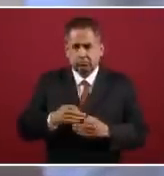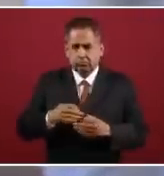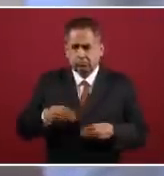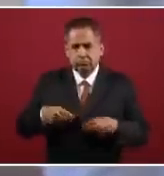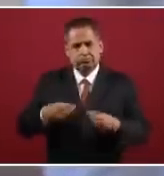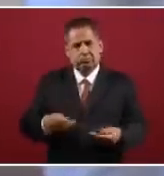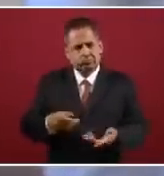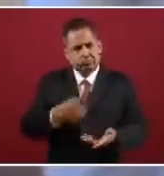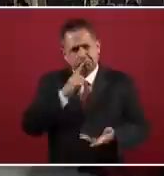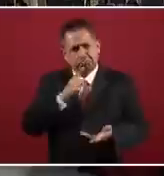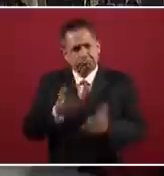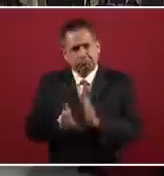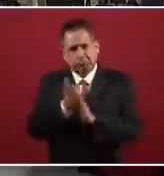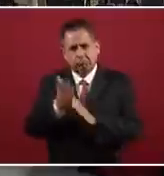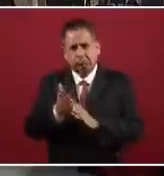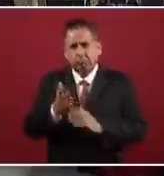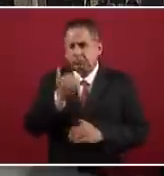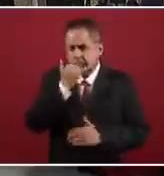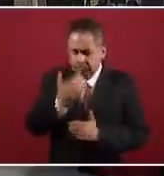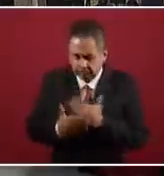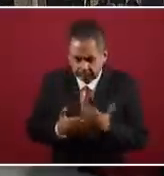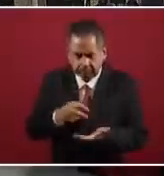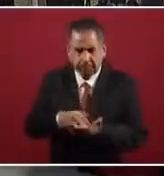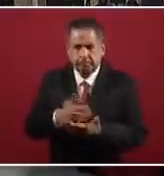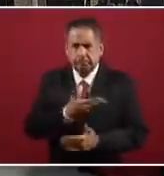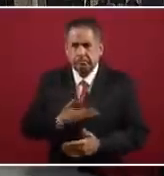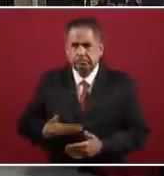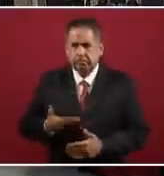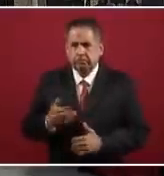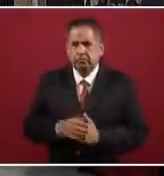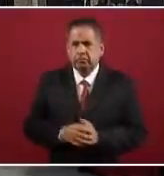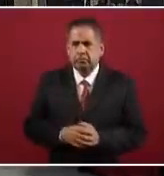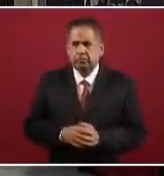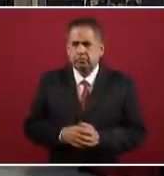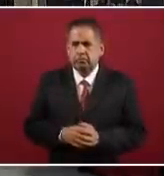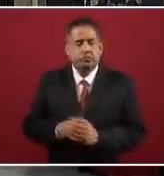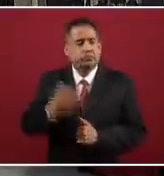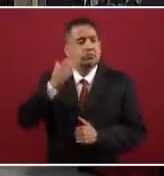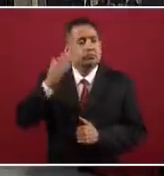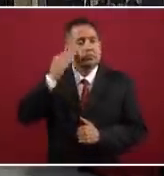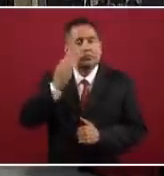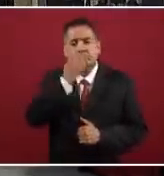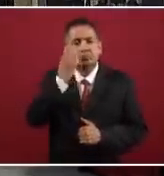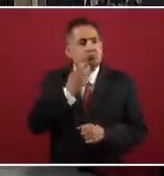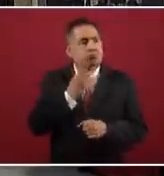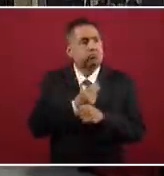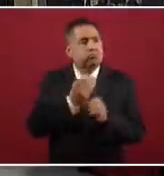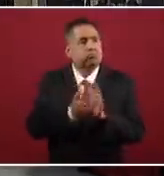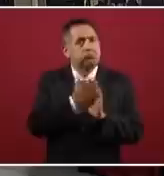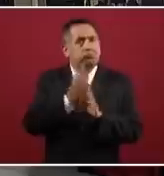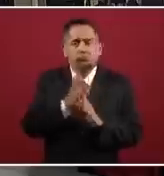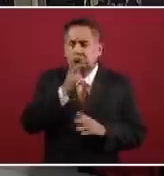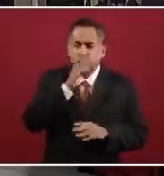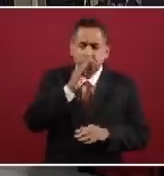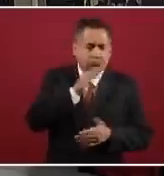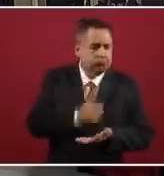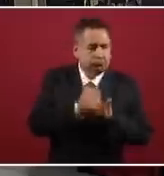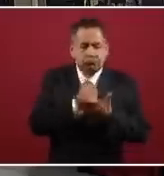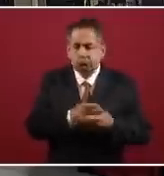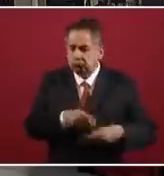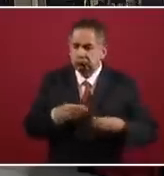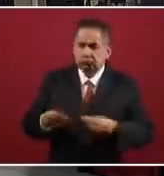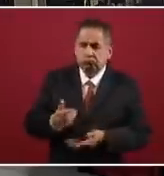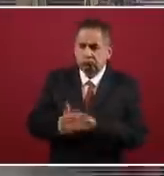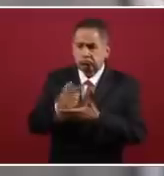para la escuela y se construían, presidente, las… se construían las escuelas adecuadamente y todos los padres favorecían.